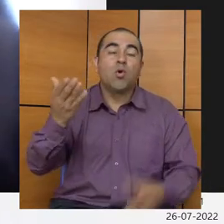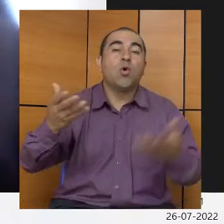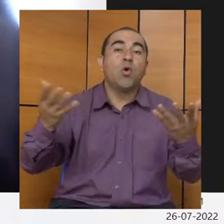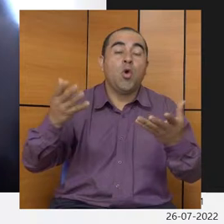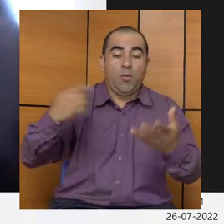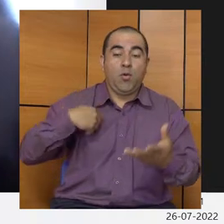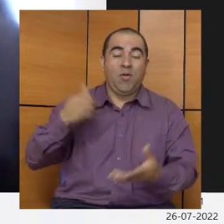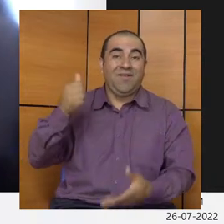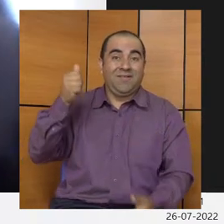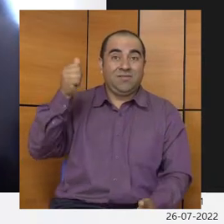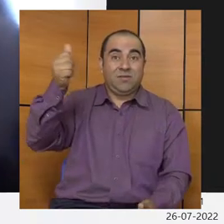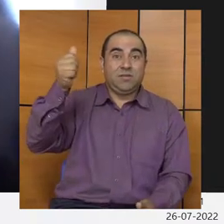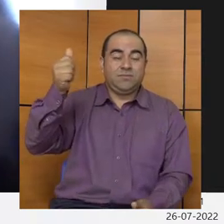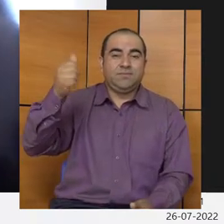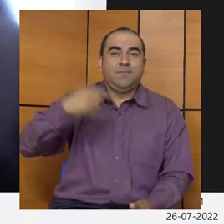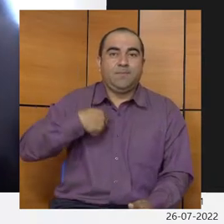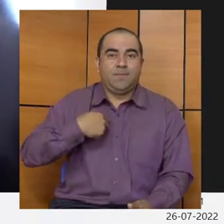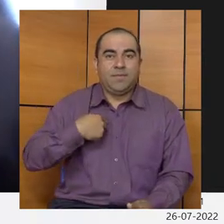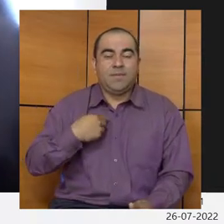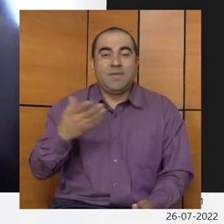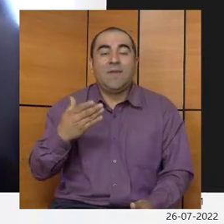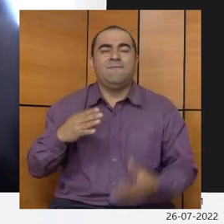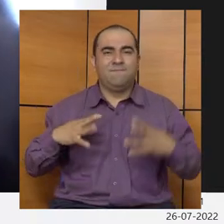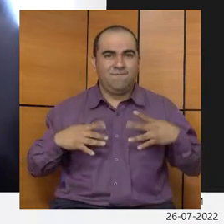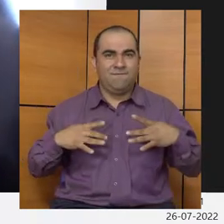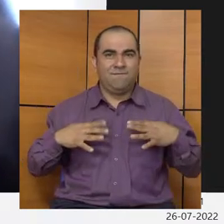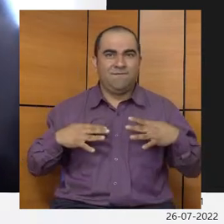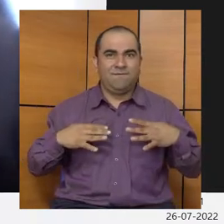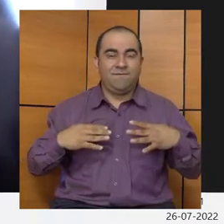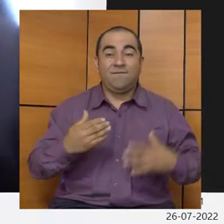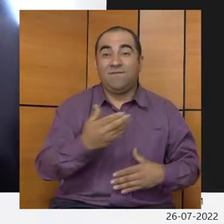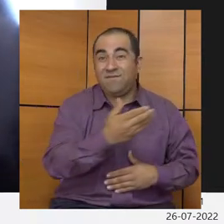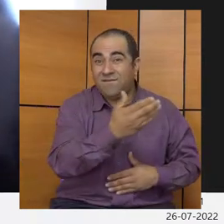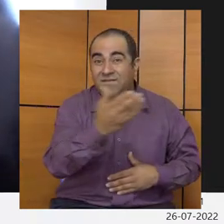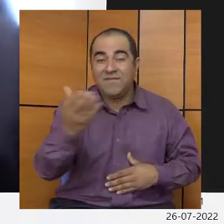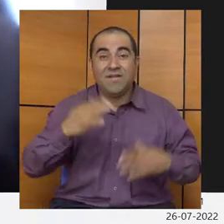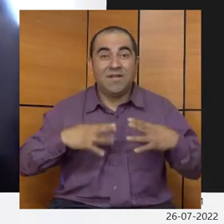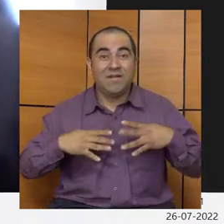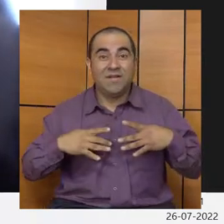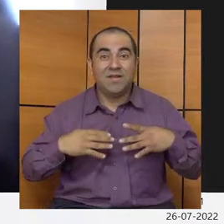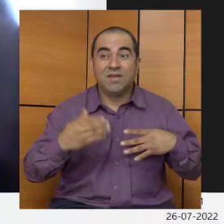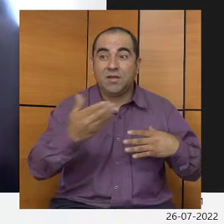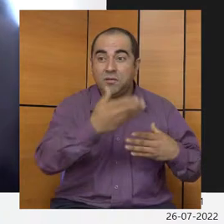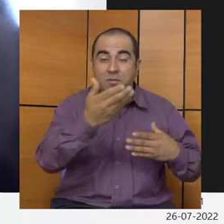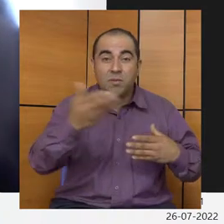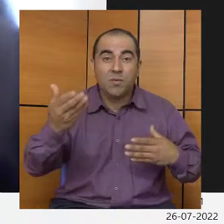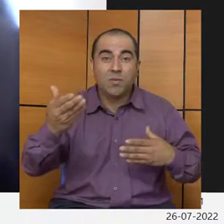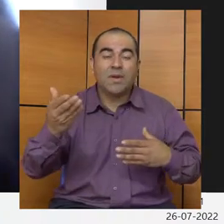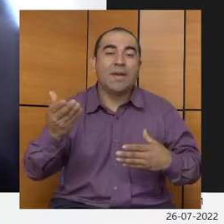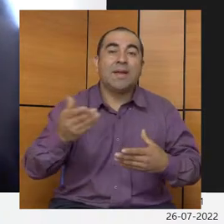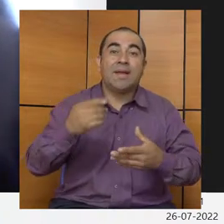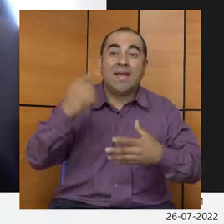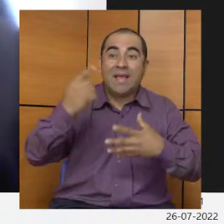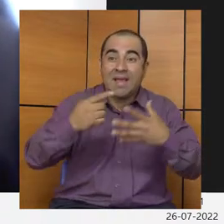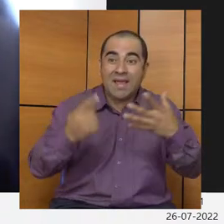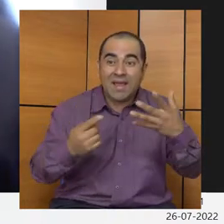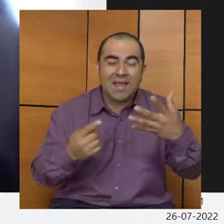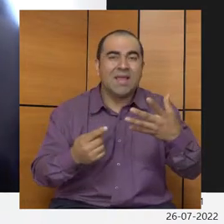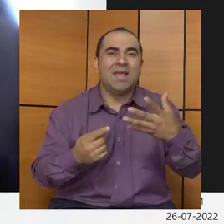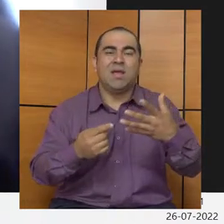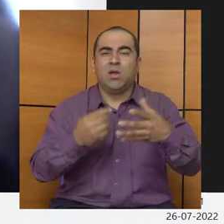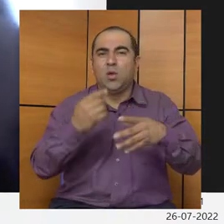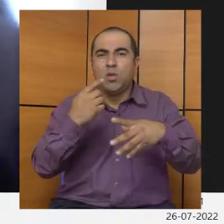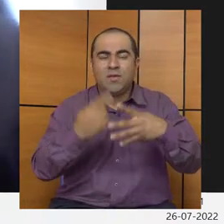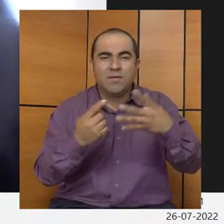decano. Nosotros decimos que somos felizmente atípicos, porque somos una facultad que cuando nace en el año 89,